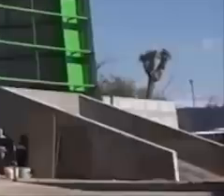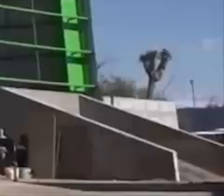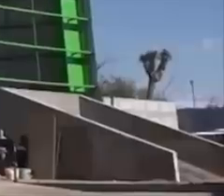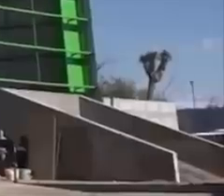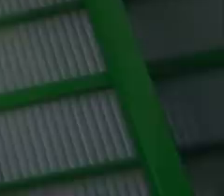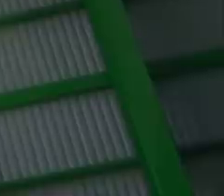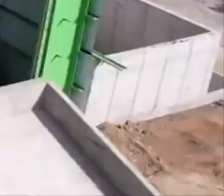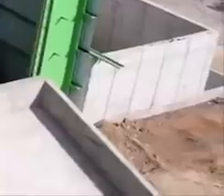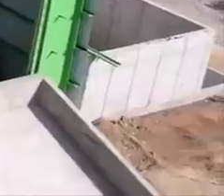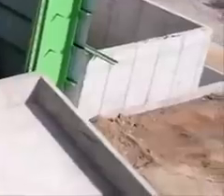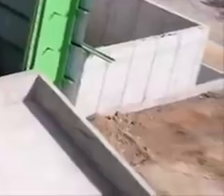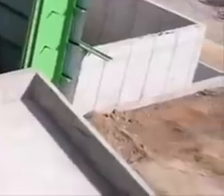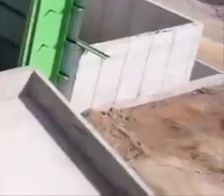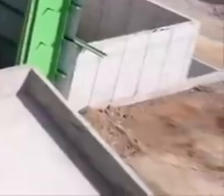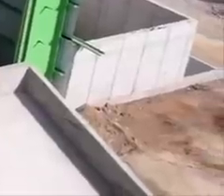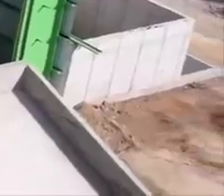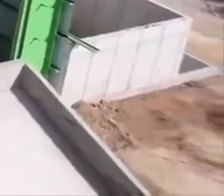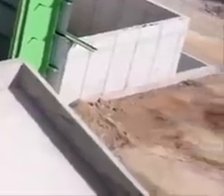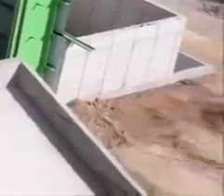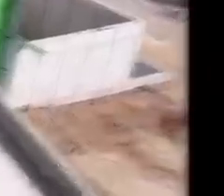octubre próximo.